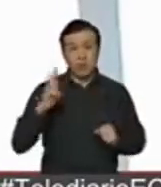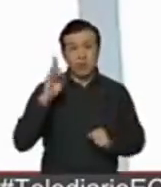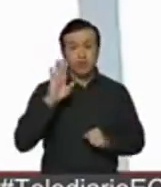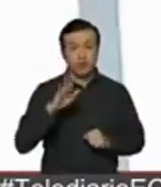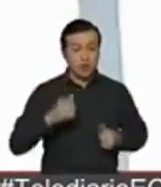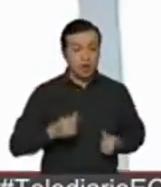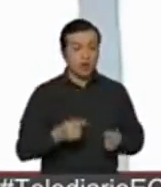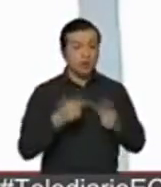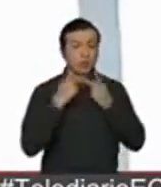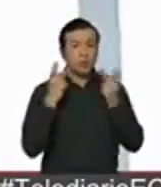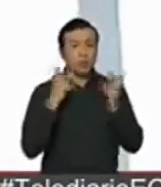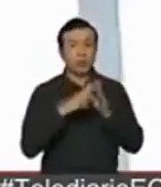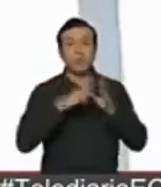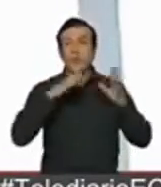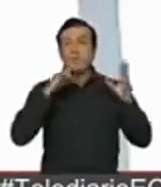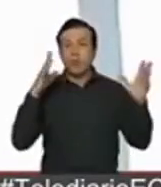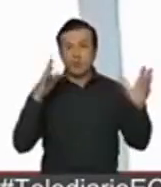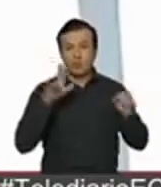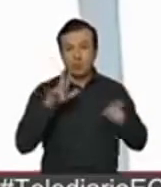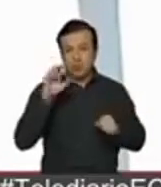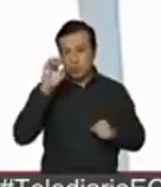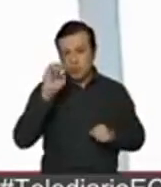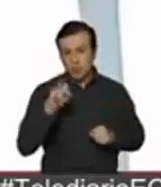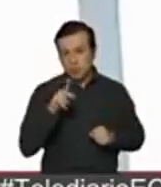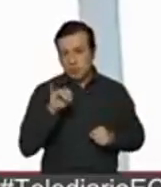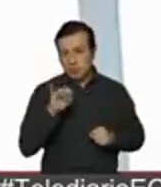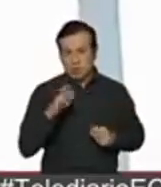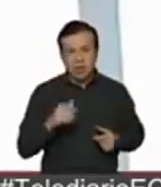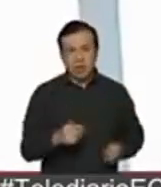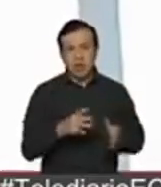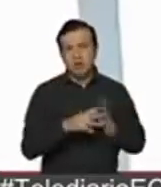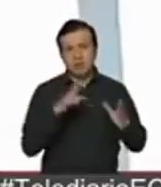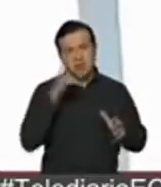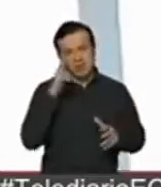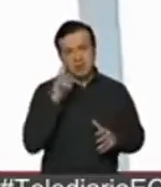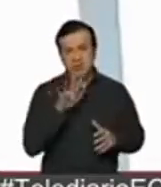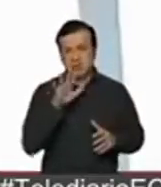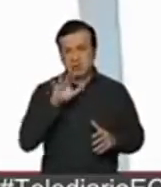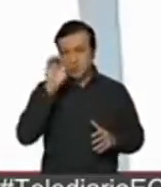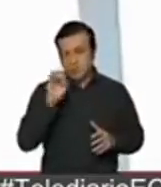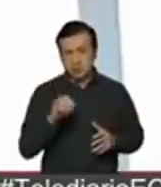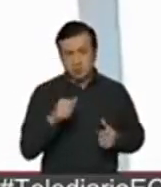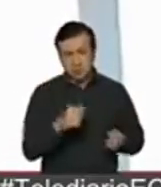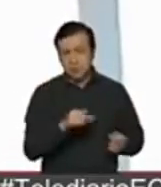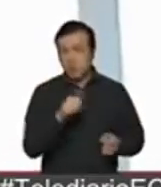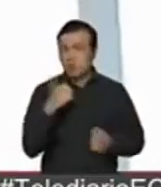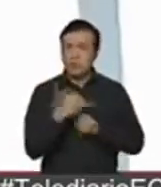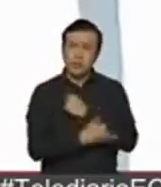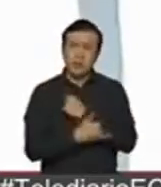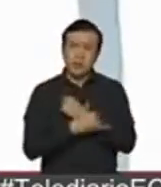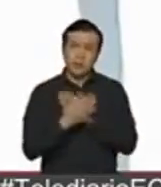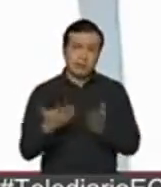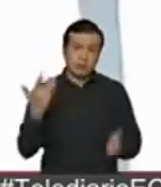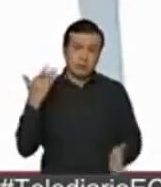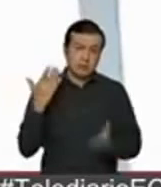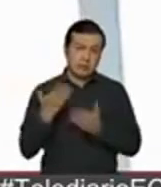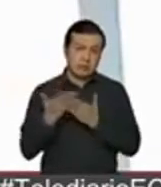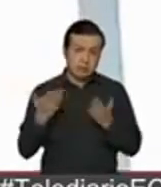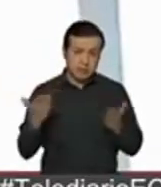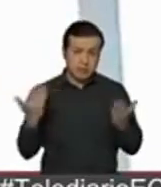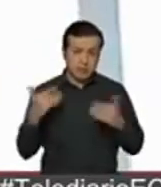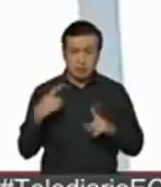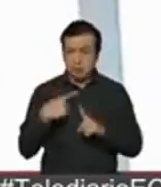gasto público elevado, superior al 30% del PIB, si no me equivoco es 35% del PIB, y hay países que en los últimos años al menos les